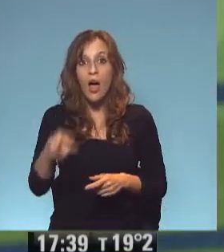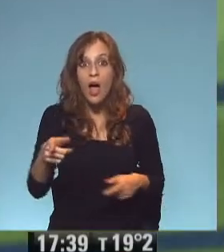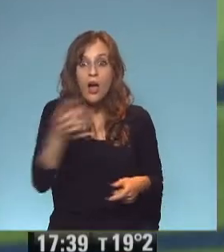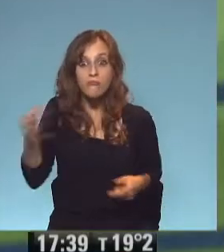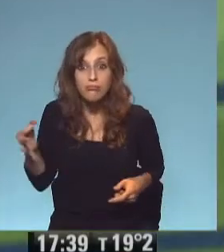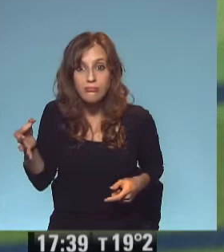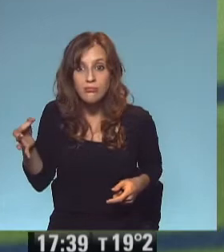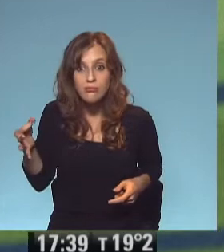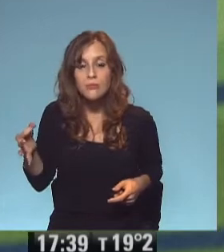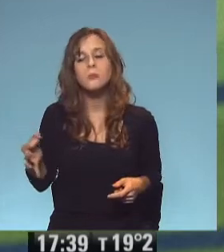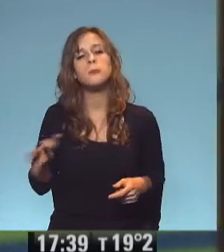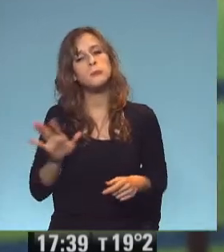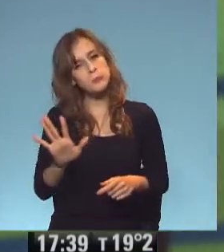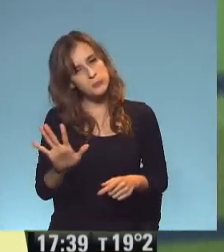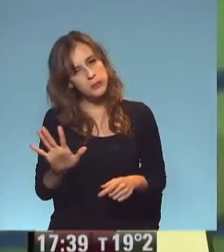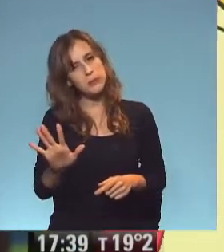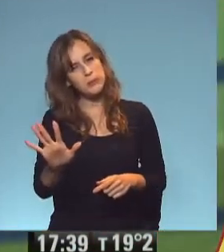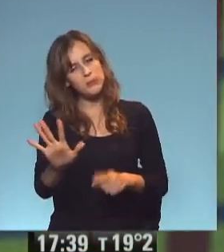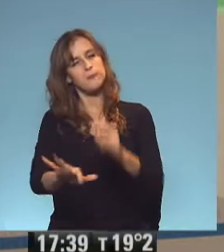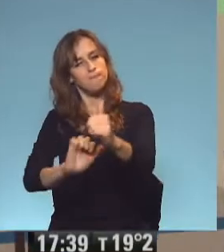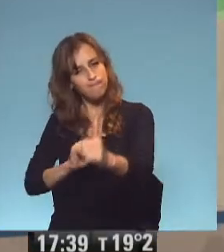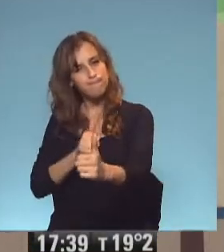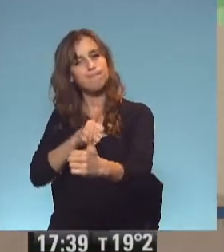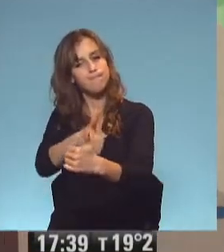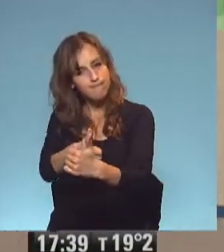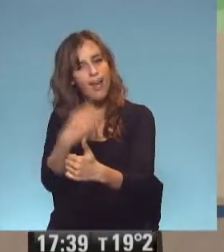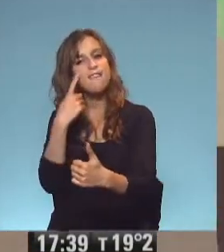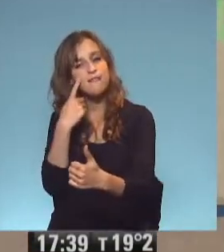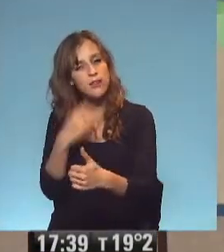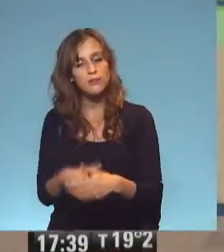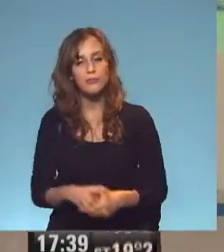¡Existen! Acerquémonos un poco.